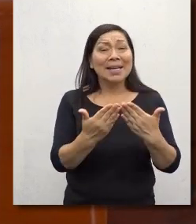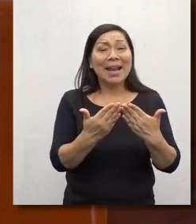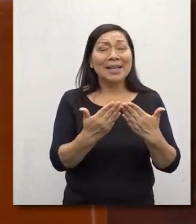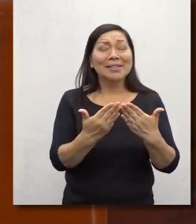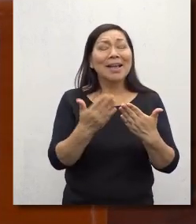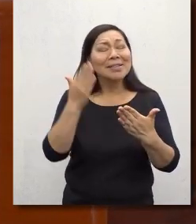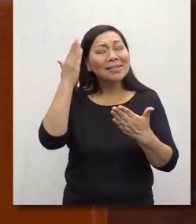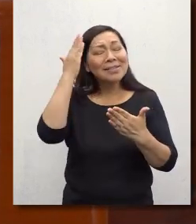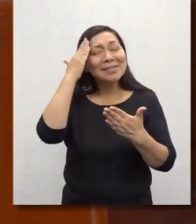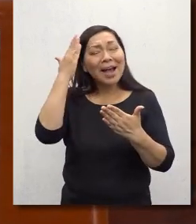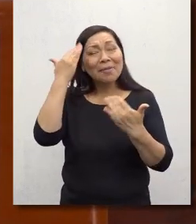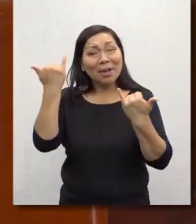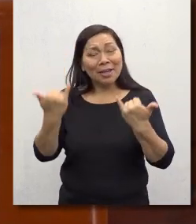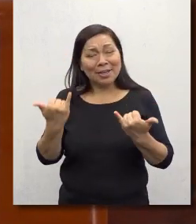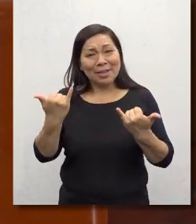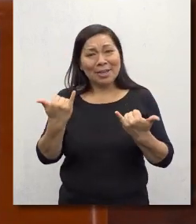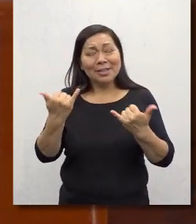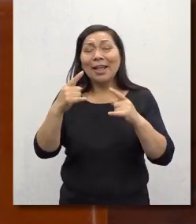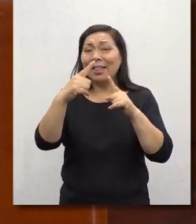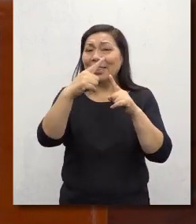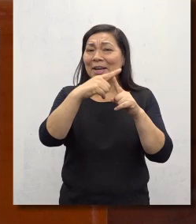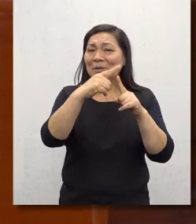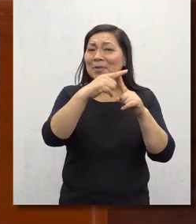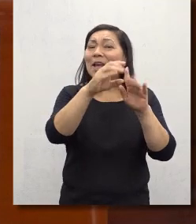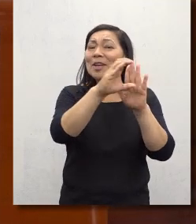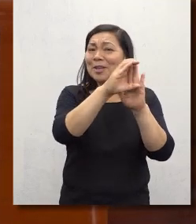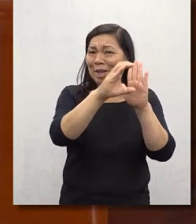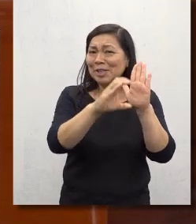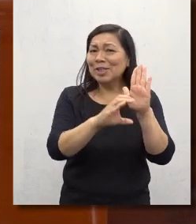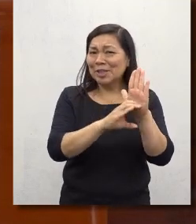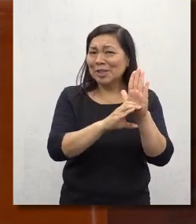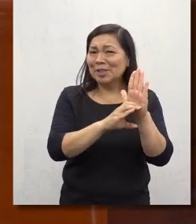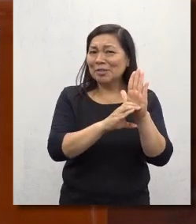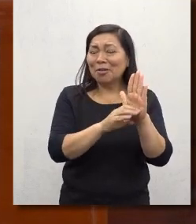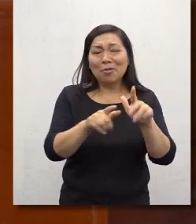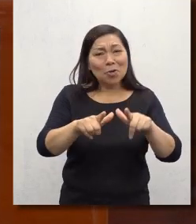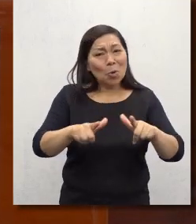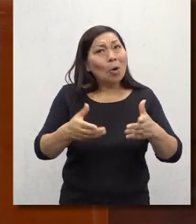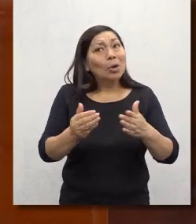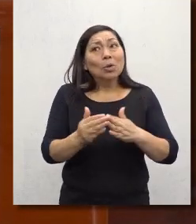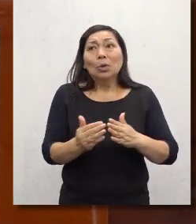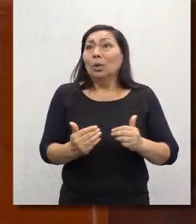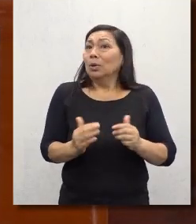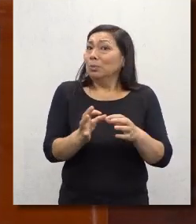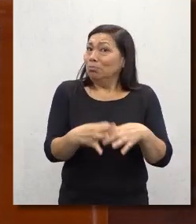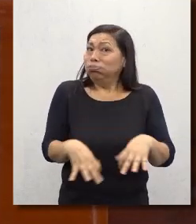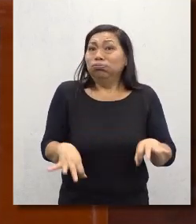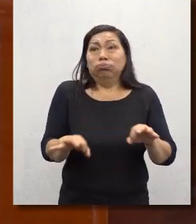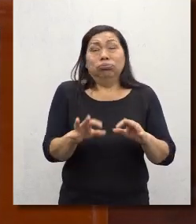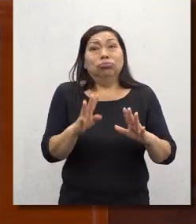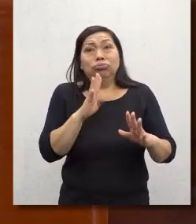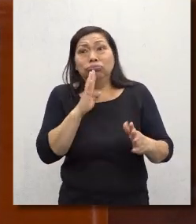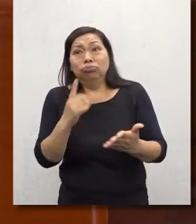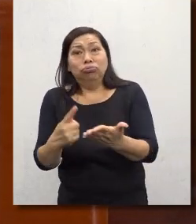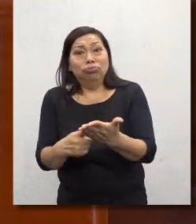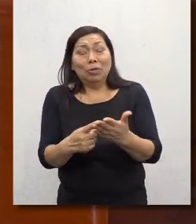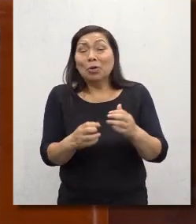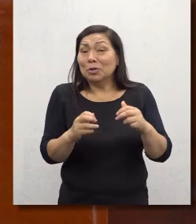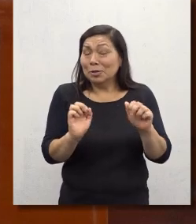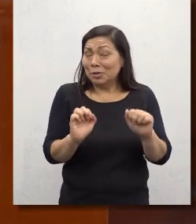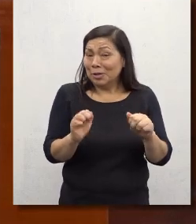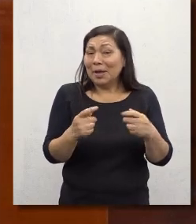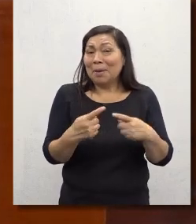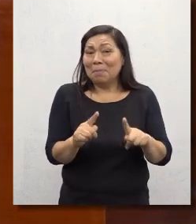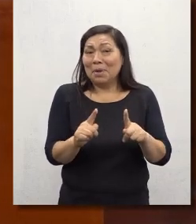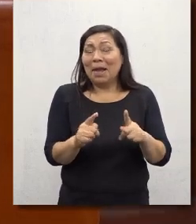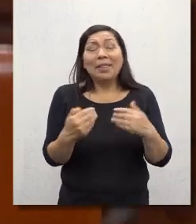supo conducir a la institución del Tribunal Constitucional en un escenario tan álgido, tan polémico, y que nos ha